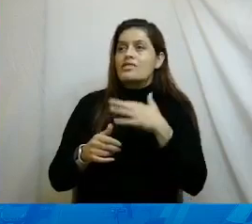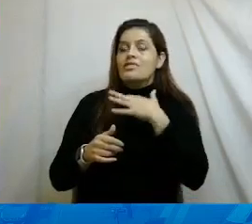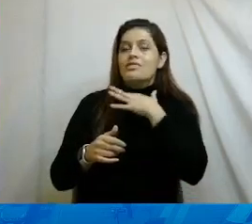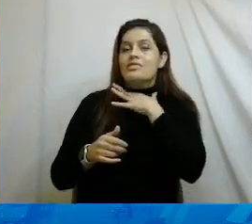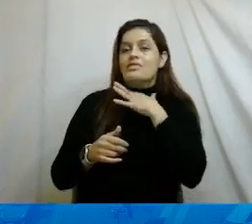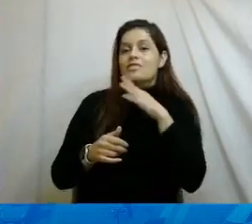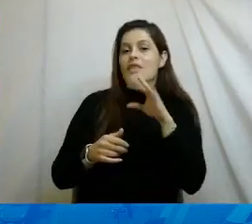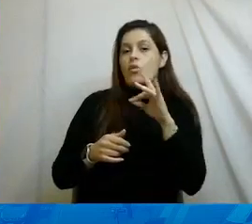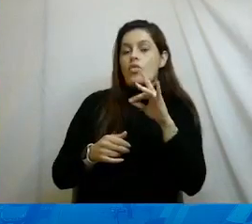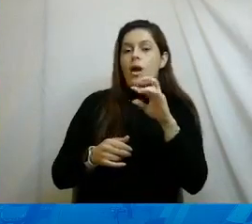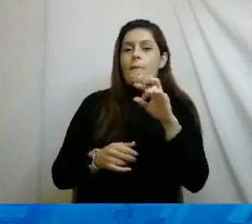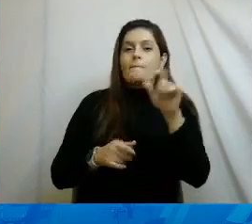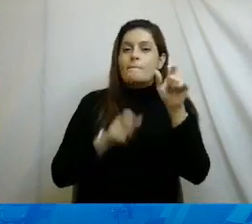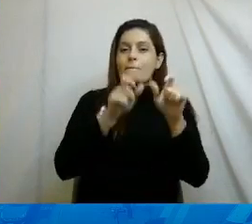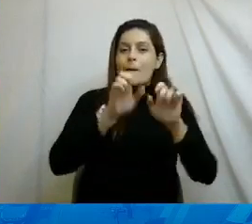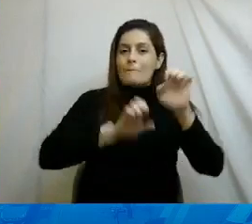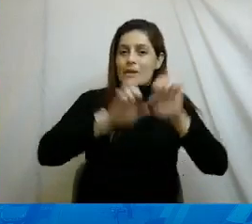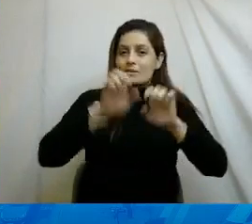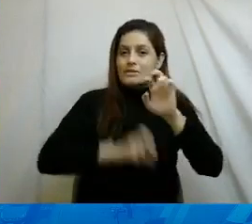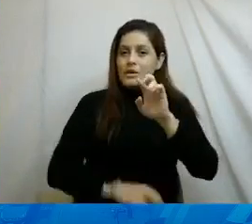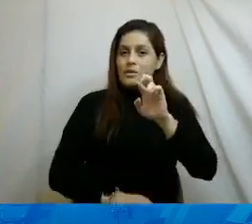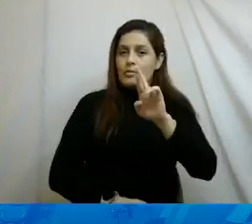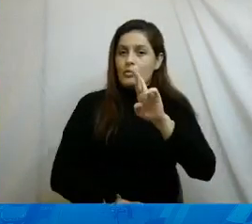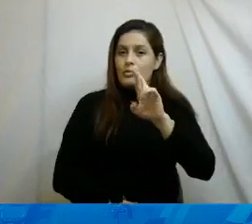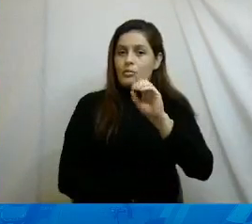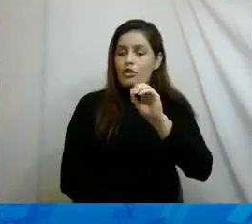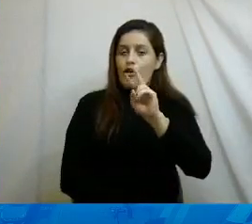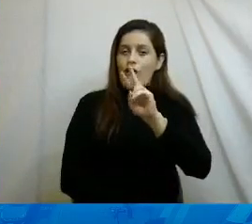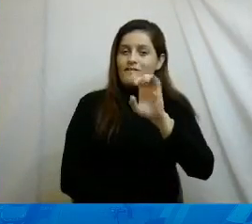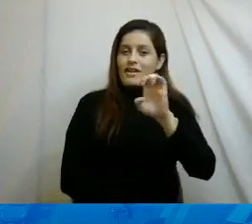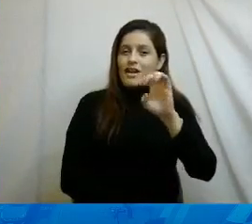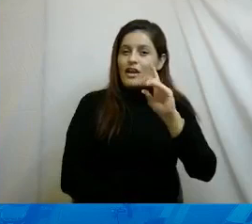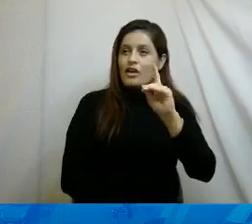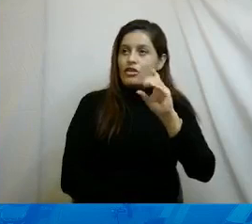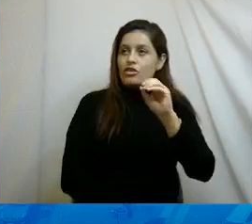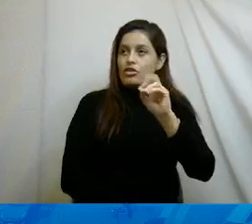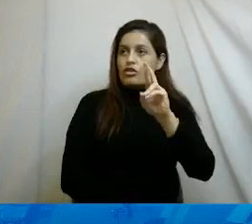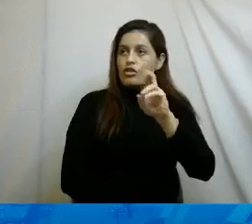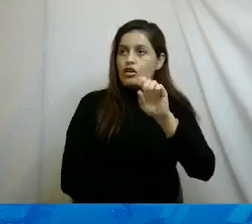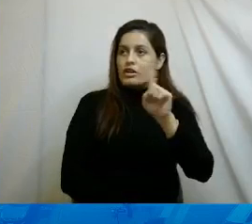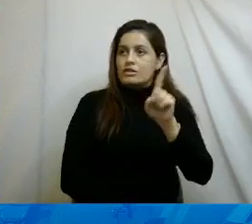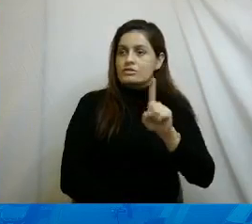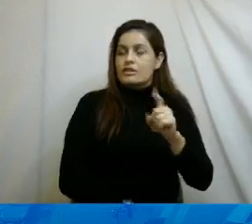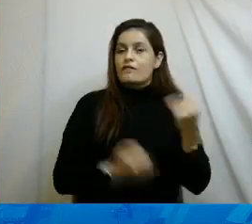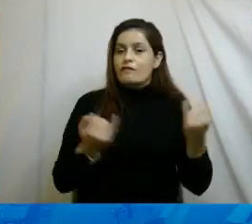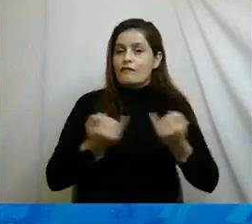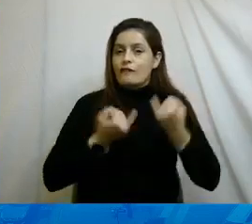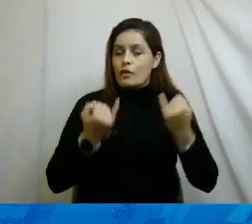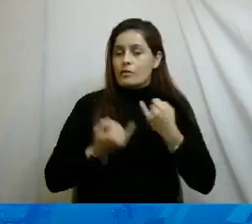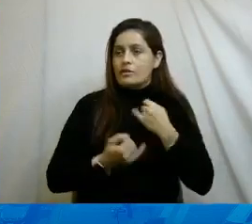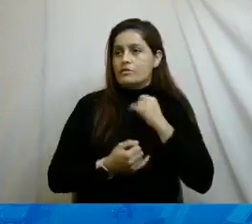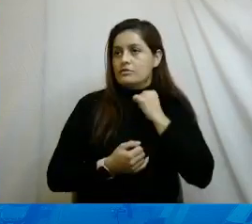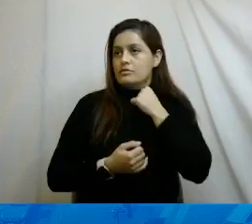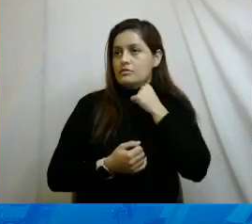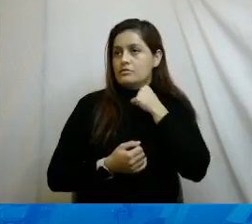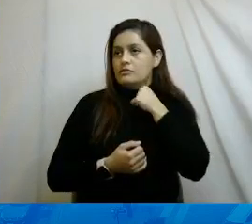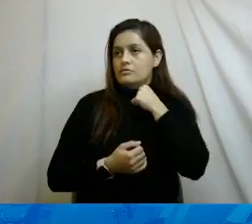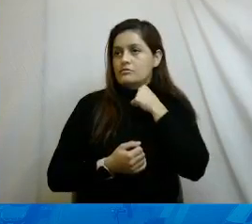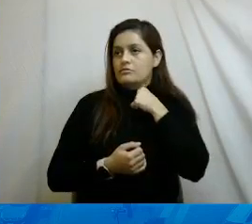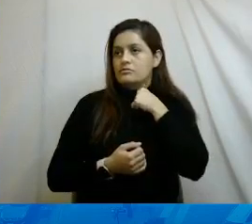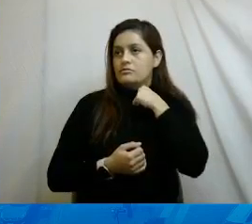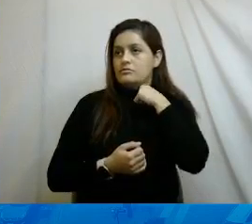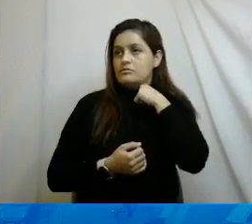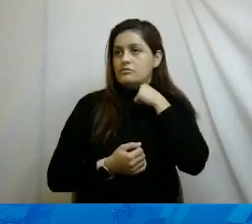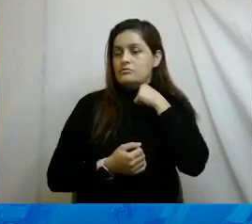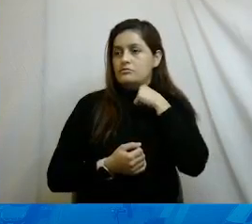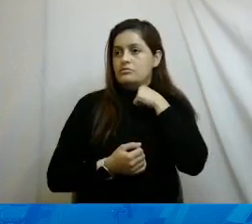proveedores no es solo los que usted nombró. Acá está, en el informe. Zúñiga Correa Ricardo